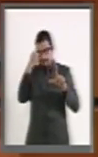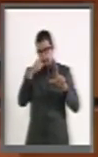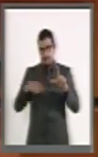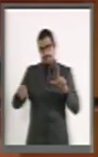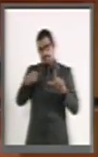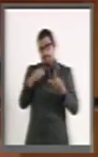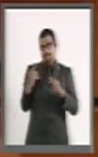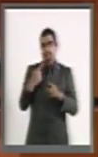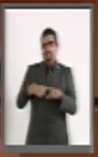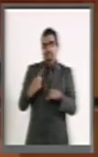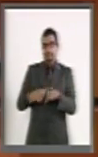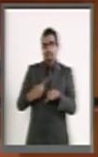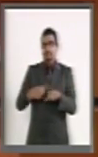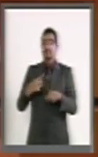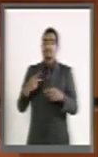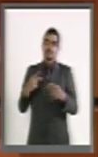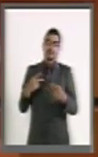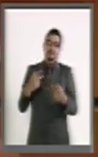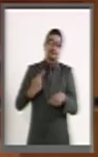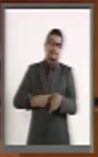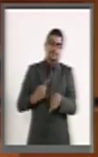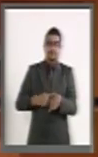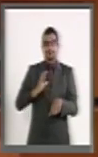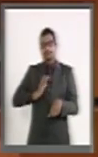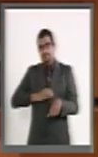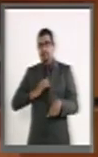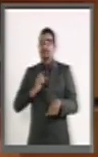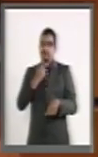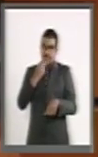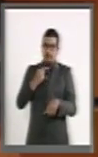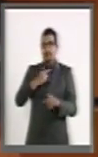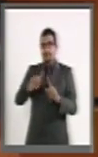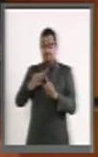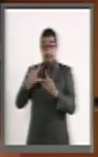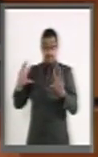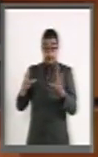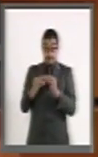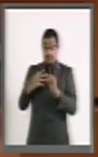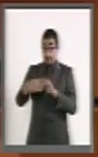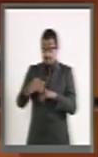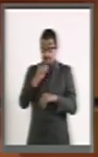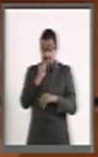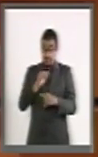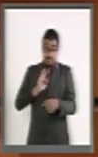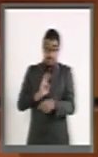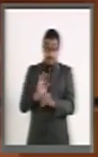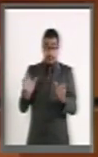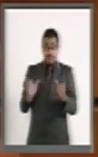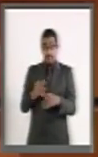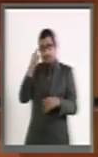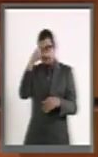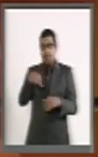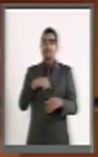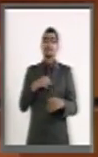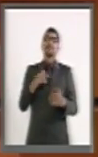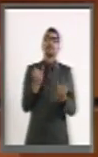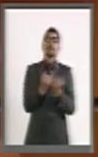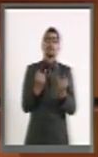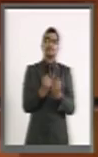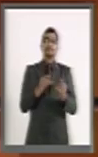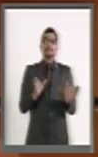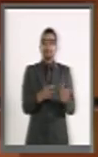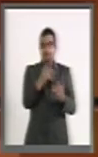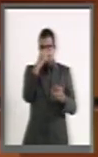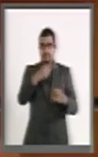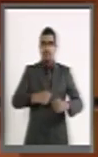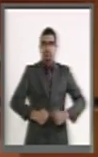enfermedades no transmisibles. Ejemplo de ello es la Estrategia Nacional contra el Sobrepeso y la